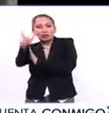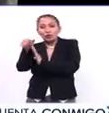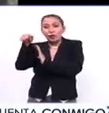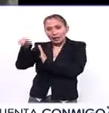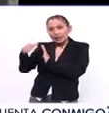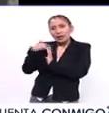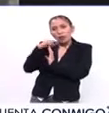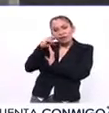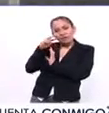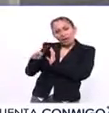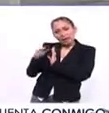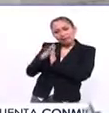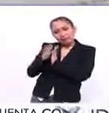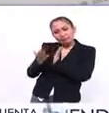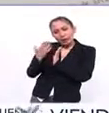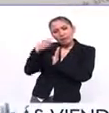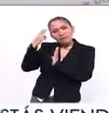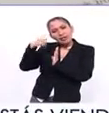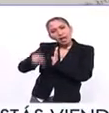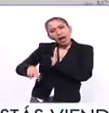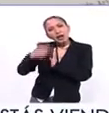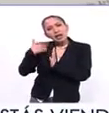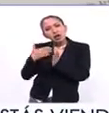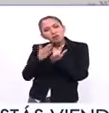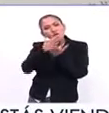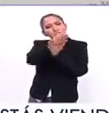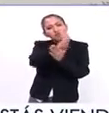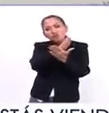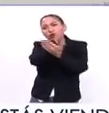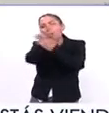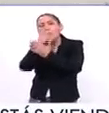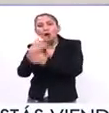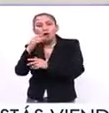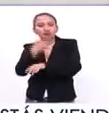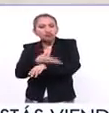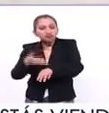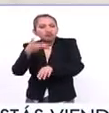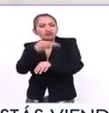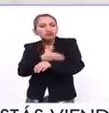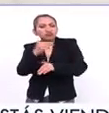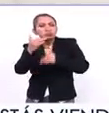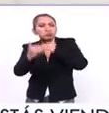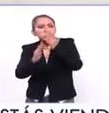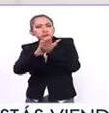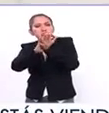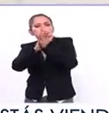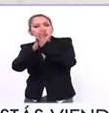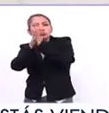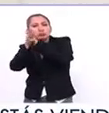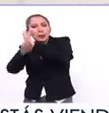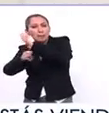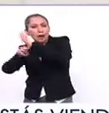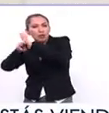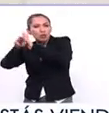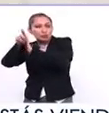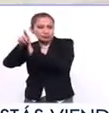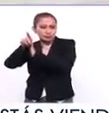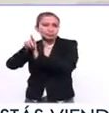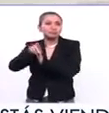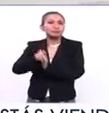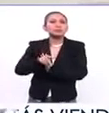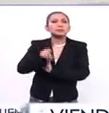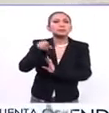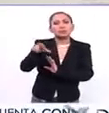creo que así ella veía también el viaje, el tránsito, como en una especie de proceso pues de madurez.